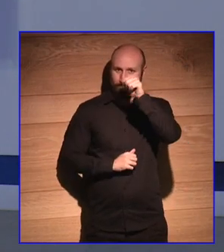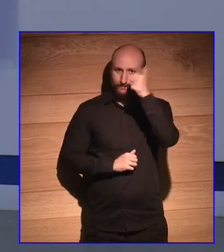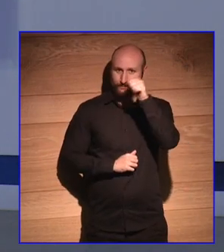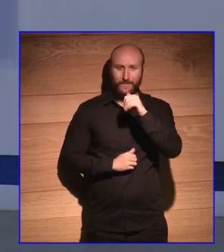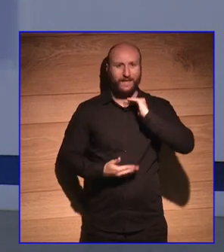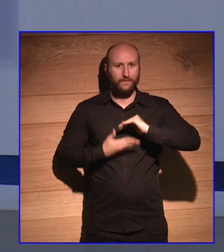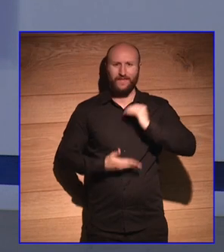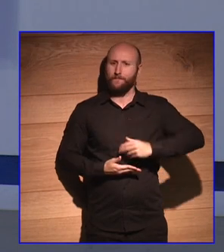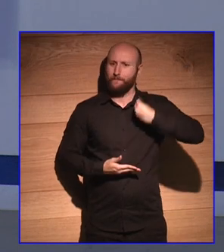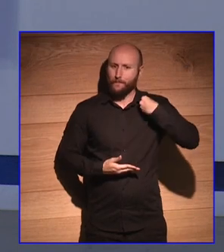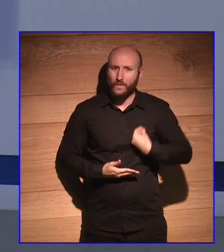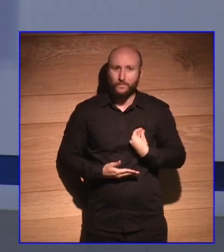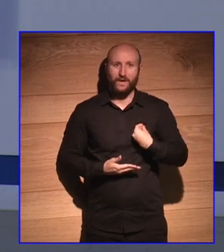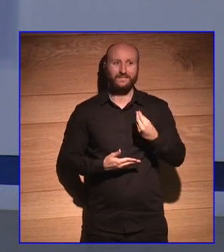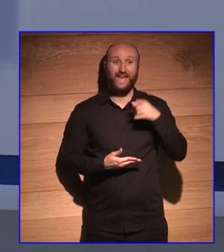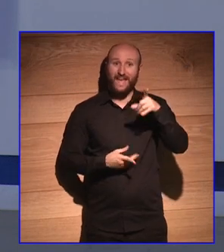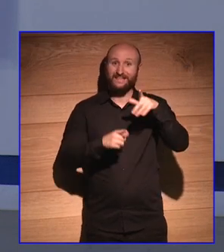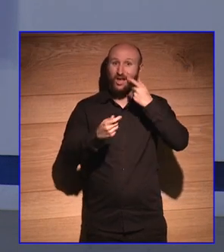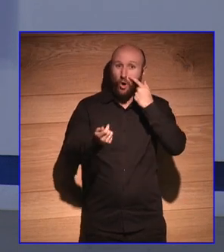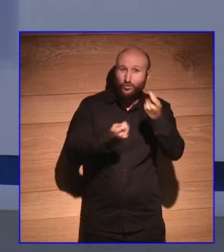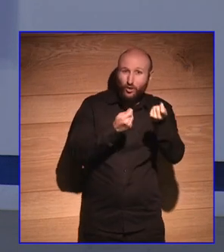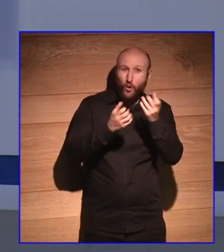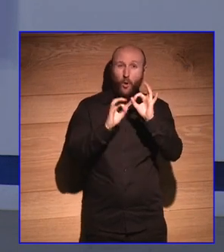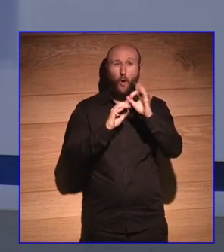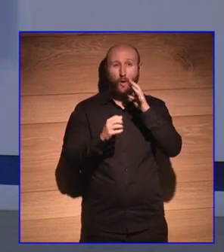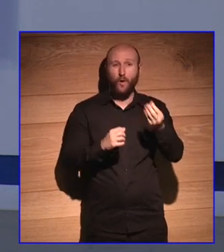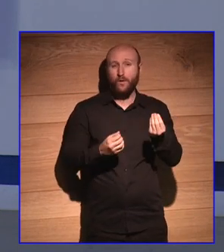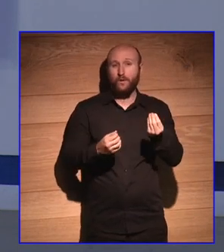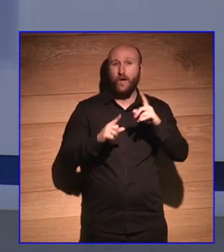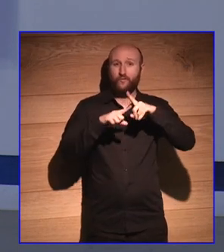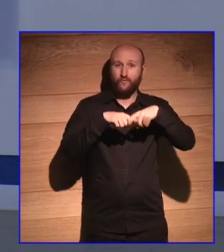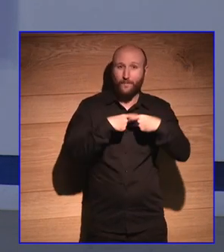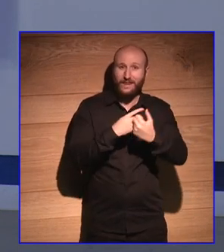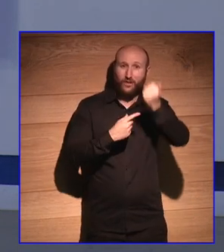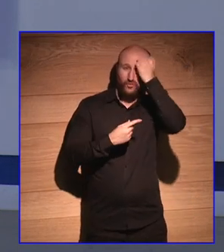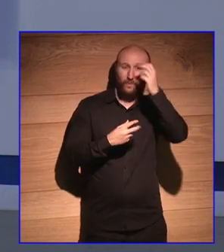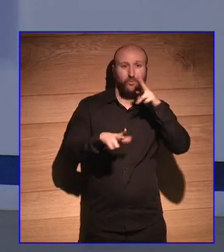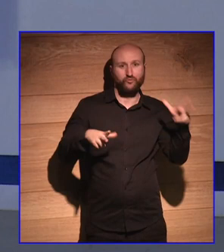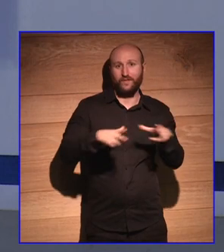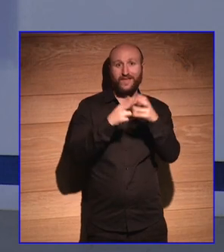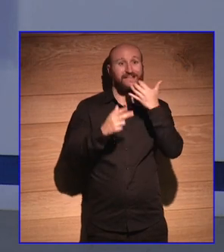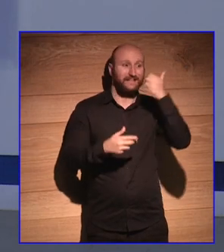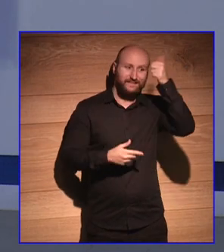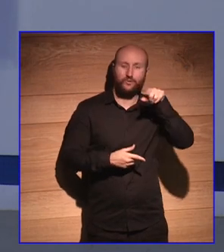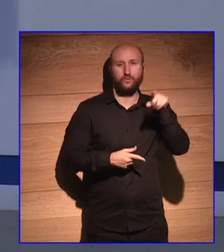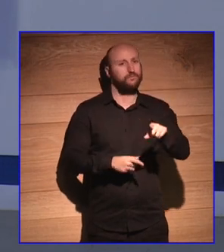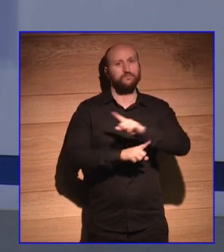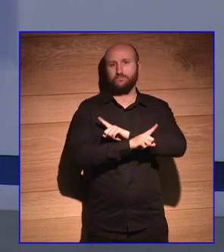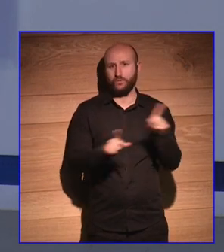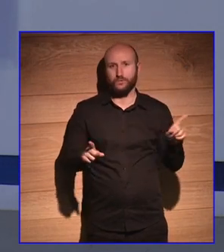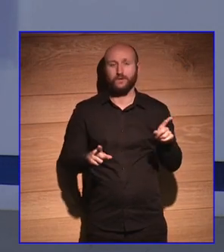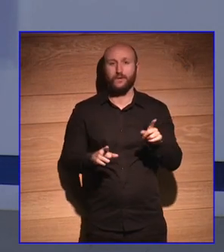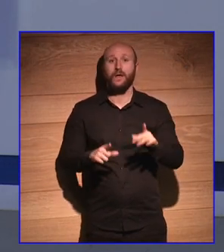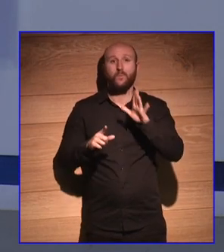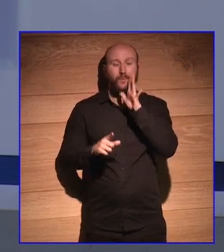jamás hubiera vivido ni ese control y es entorpecimiento por parte de su familia de la sociedad por tanto podemos concluir que su